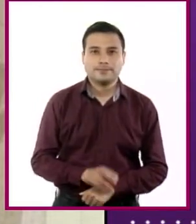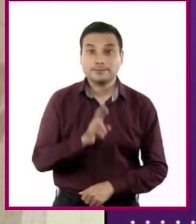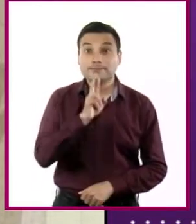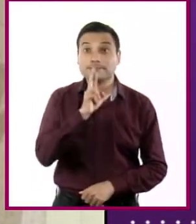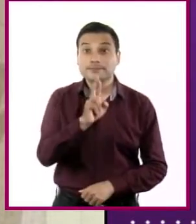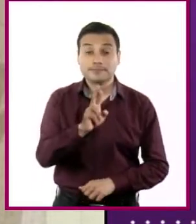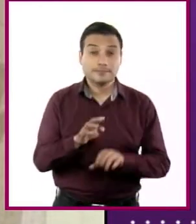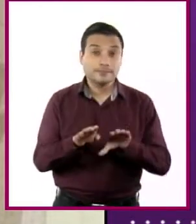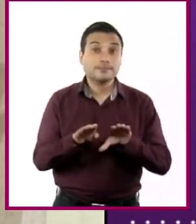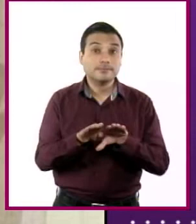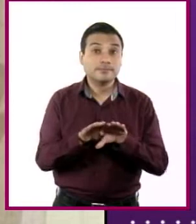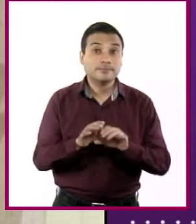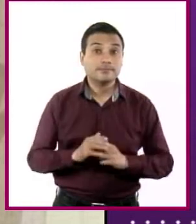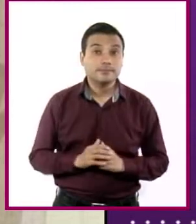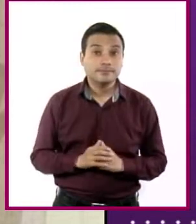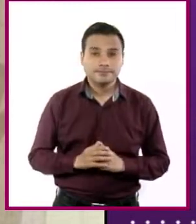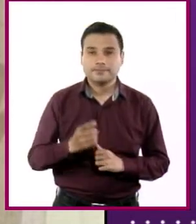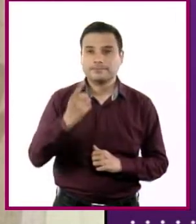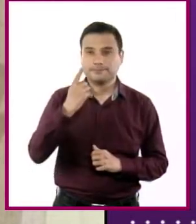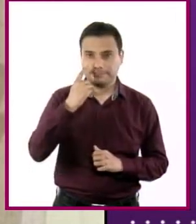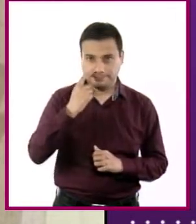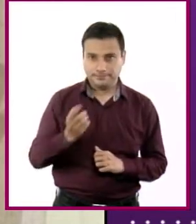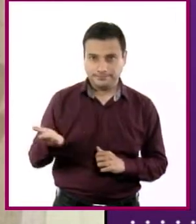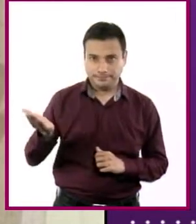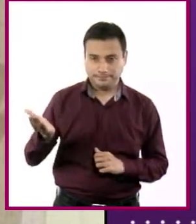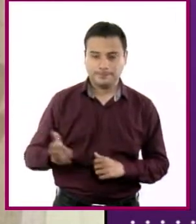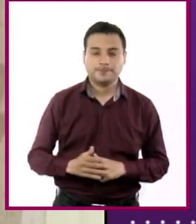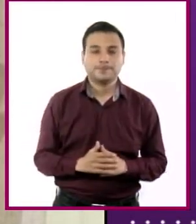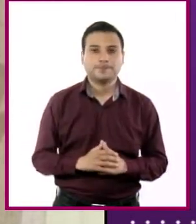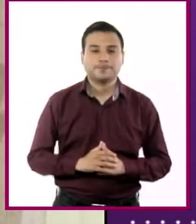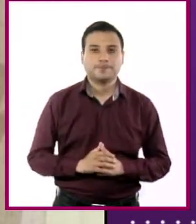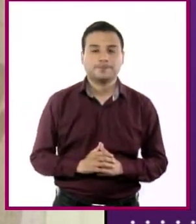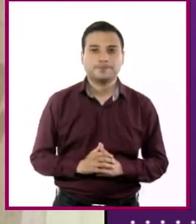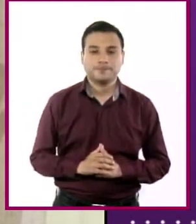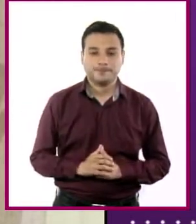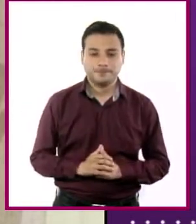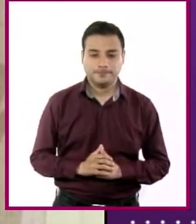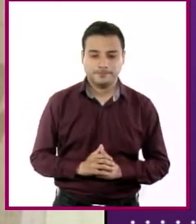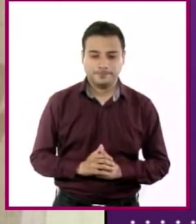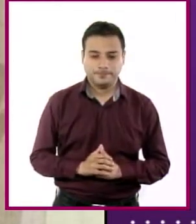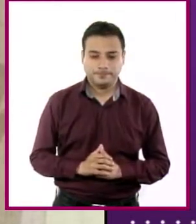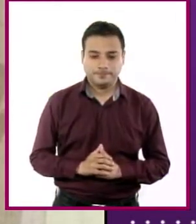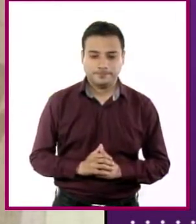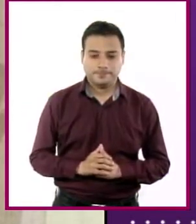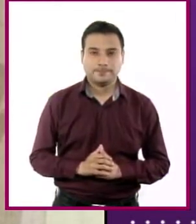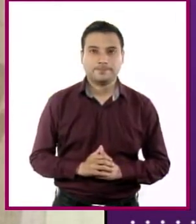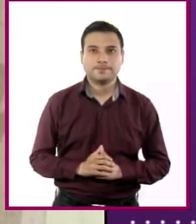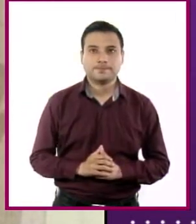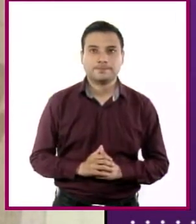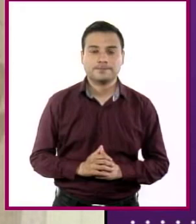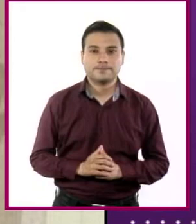Muy bien, chicos. El orden correcto sería, Why will she interview him?